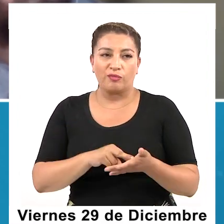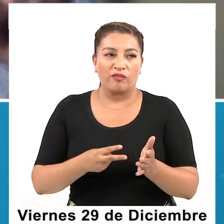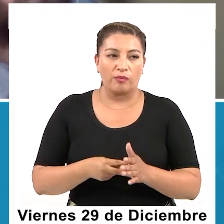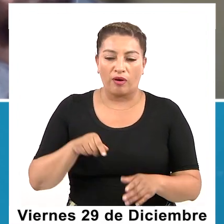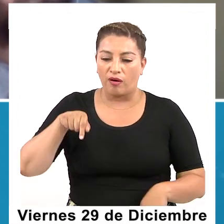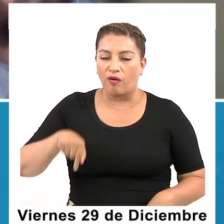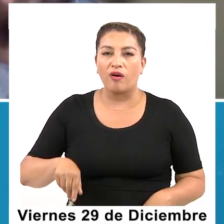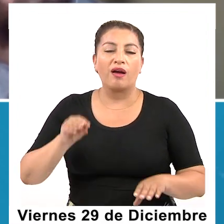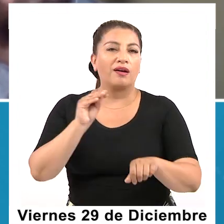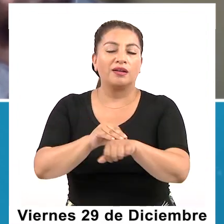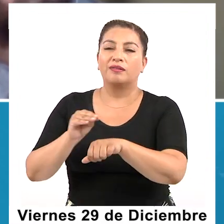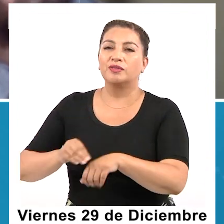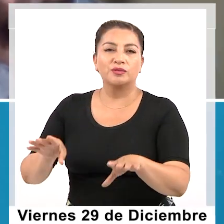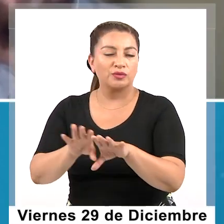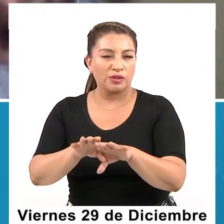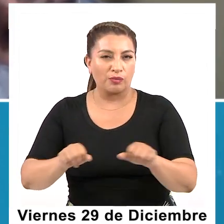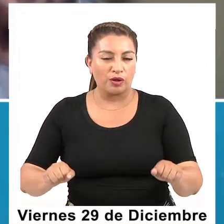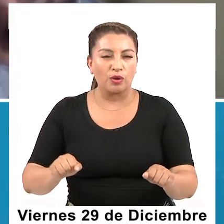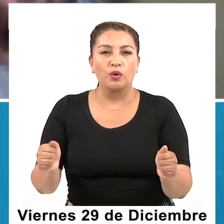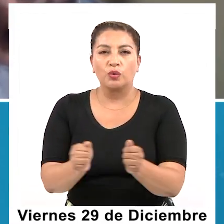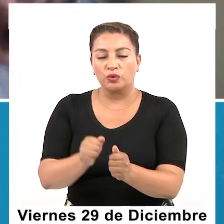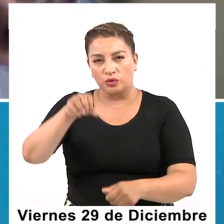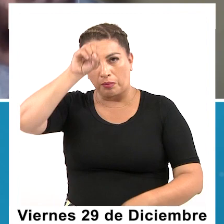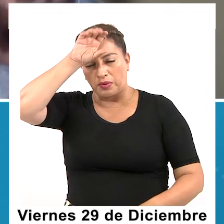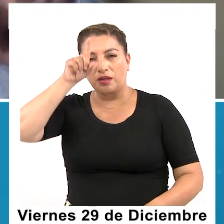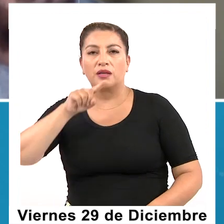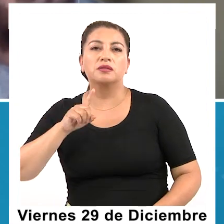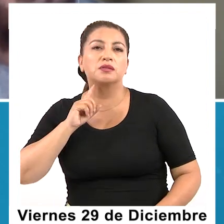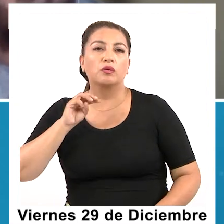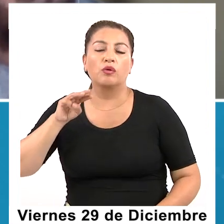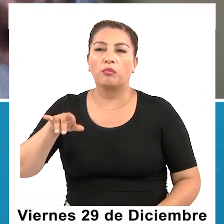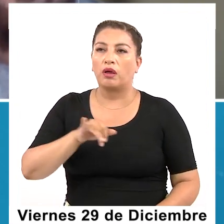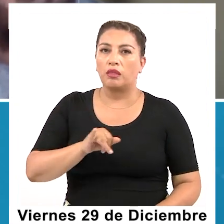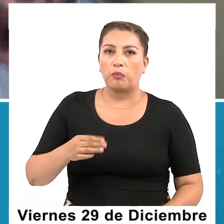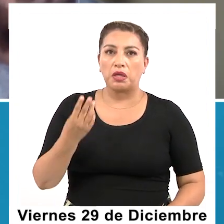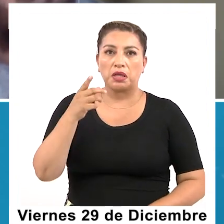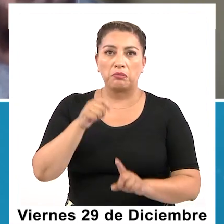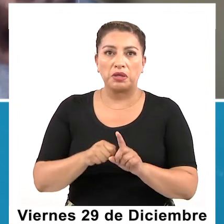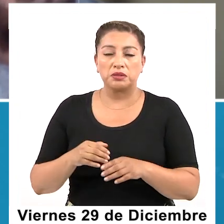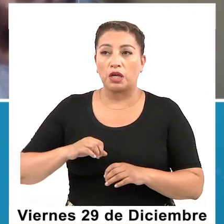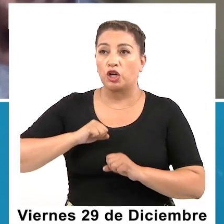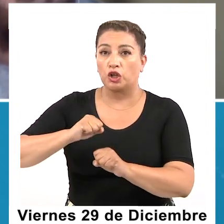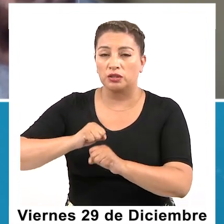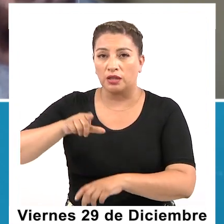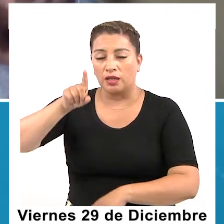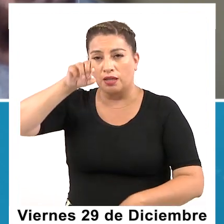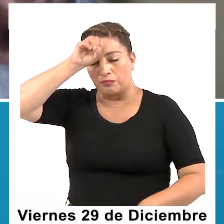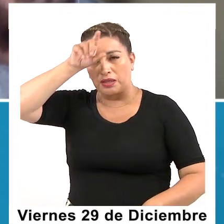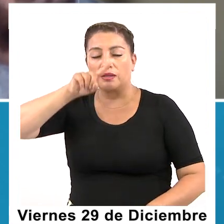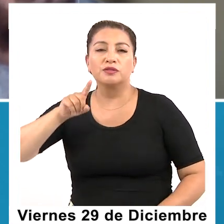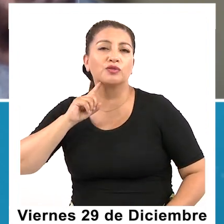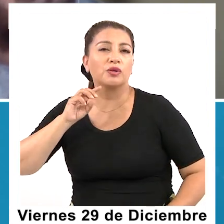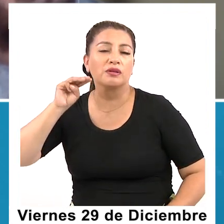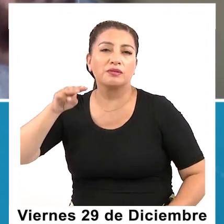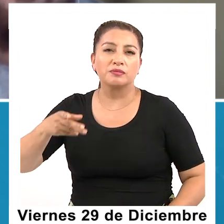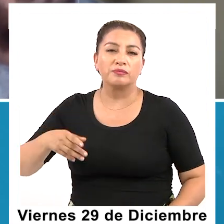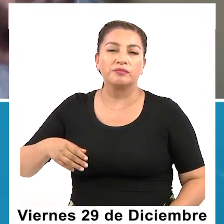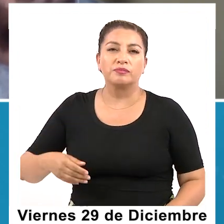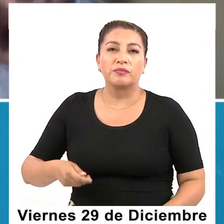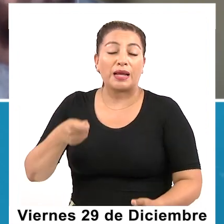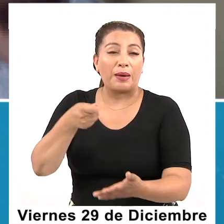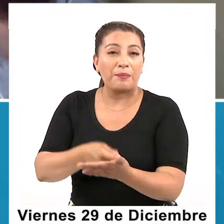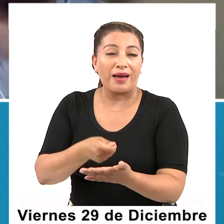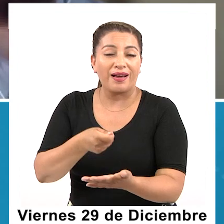anunciamos un acuerdo con Sokimich y quizás en 3 meses más conocemos una condena contra Sokimich por haber pagado, perdón, haber